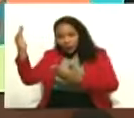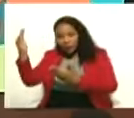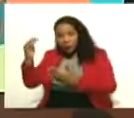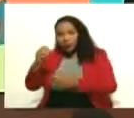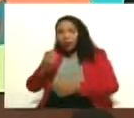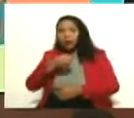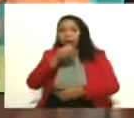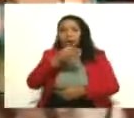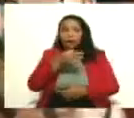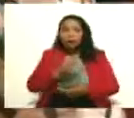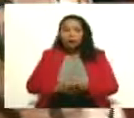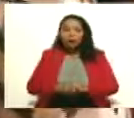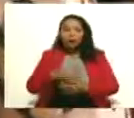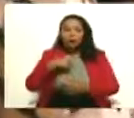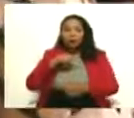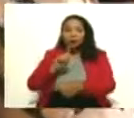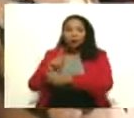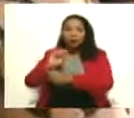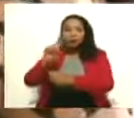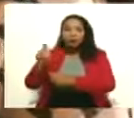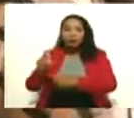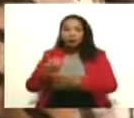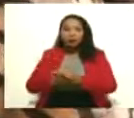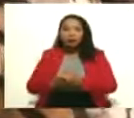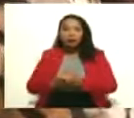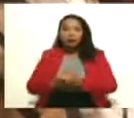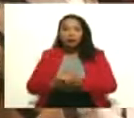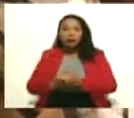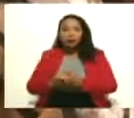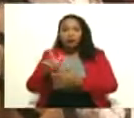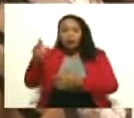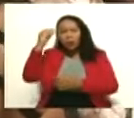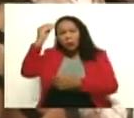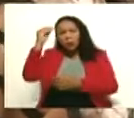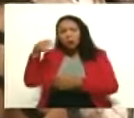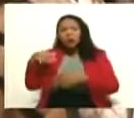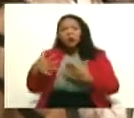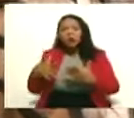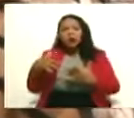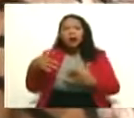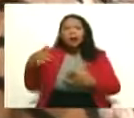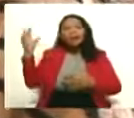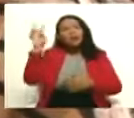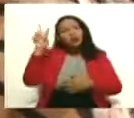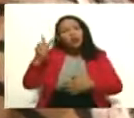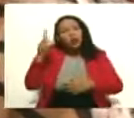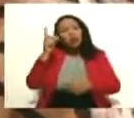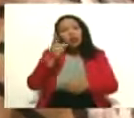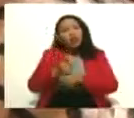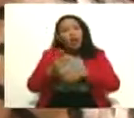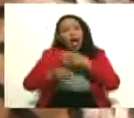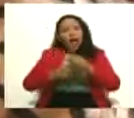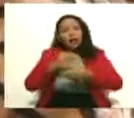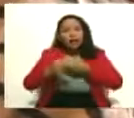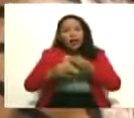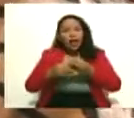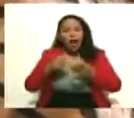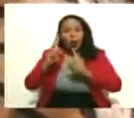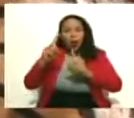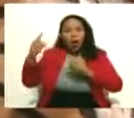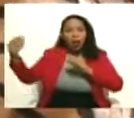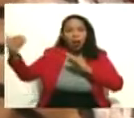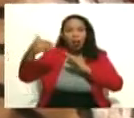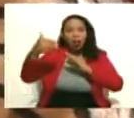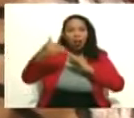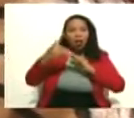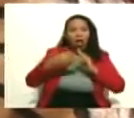tardes. Mi pregunta sería, ¿cuál cree usted que debe ser la posición del Estado venezolano frente a las acciones provocadoras que